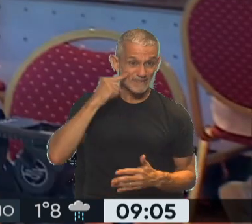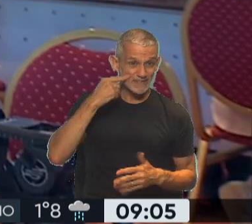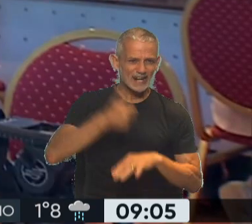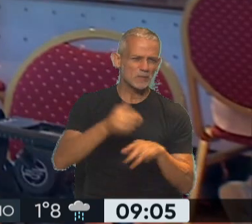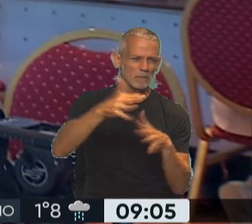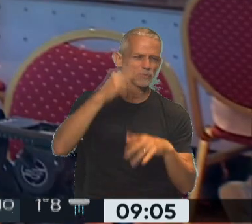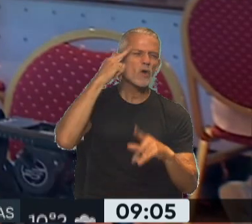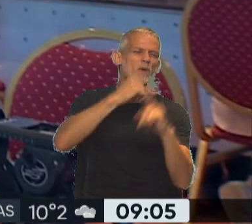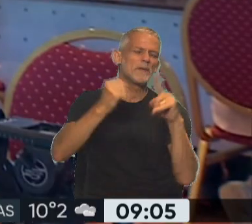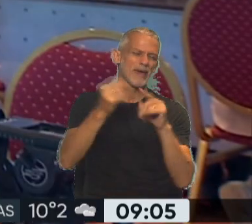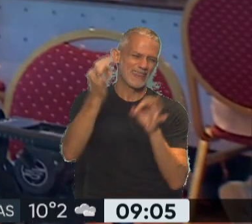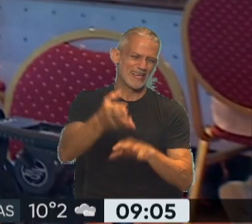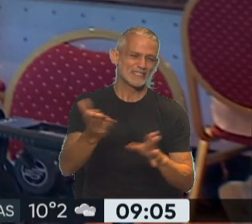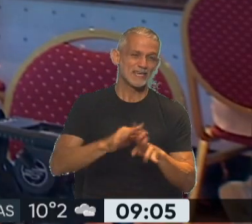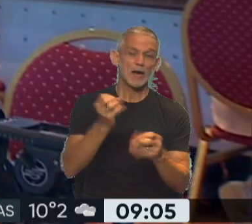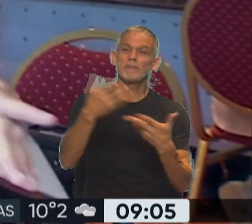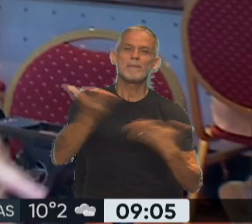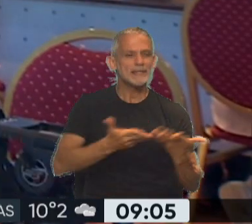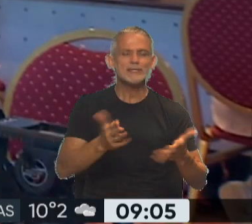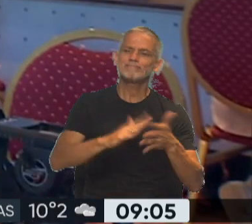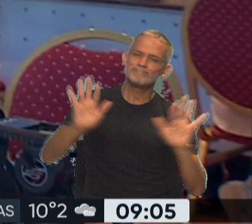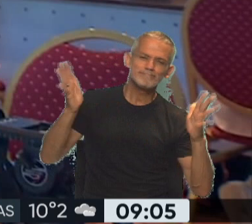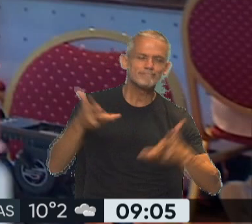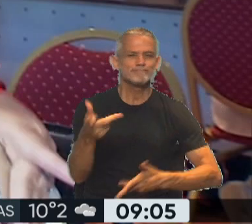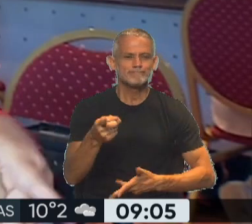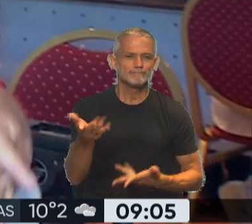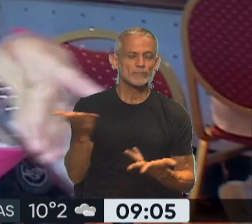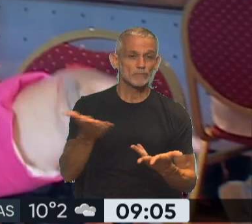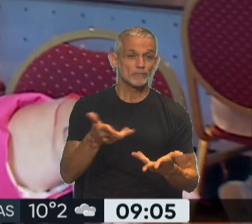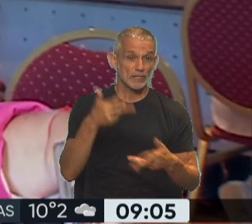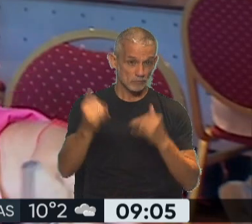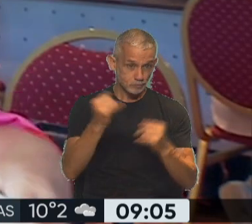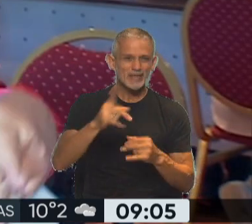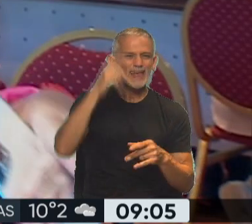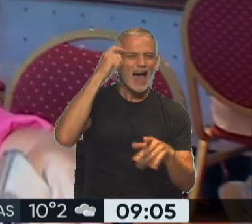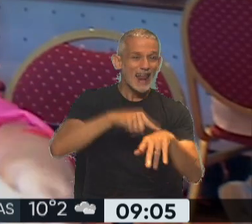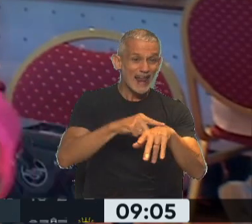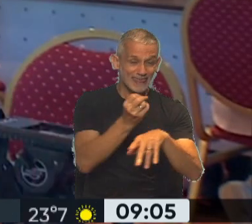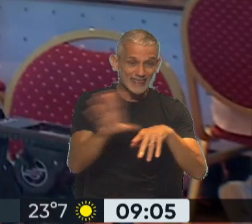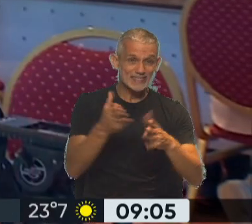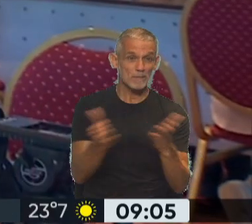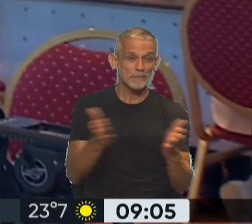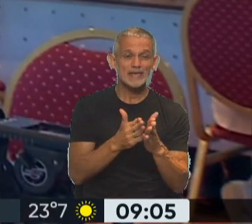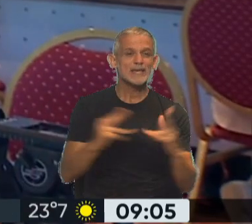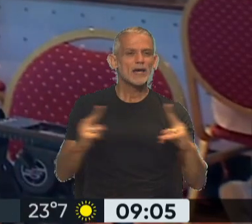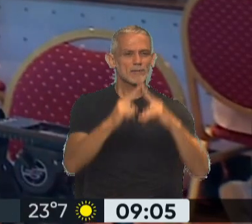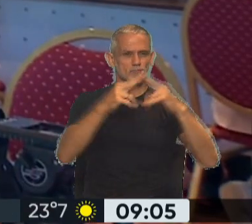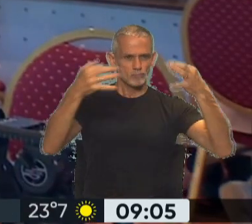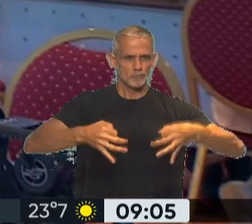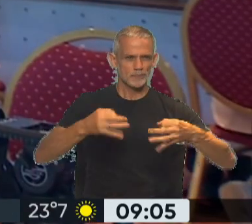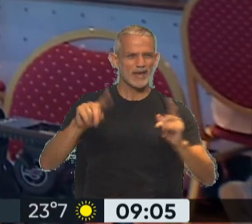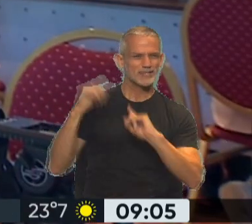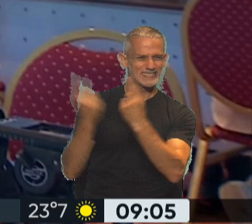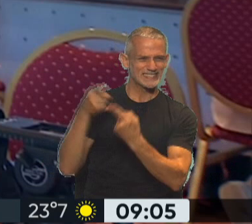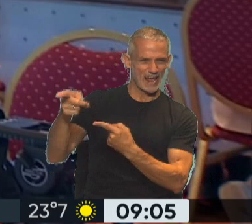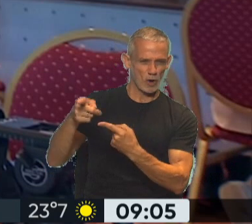va a llegar cerca de las nueve y media les va a dar la bienvenida a todos los mandatarios y luego desde las 10 va a comenzar esta cumbre en otro salón